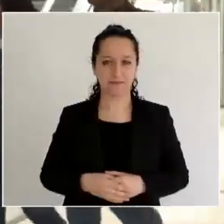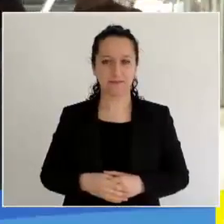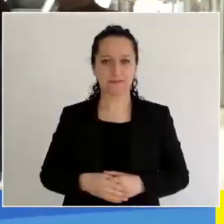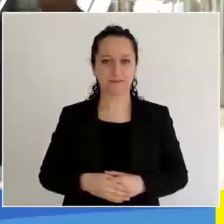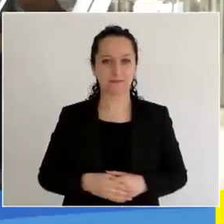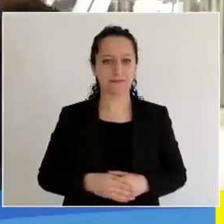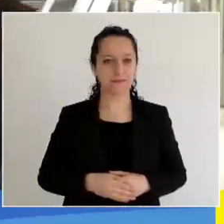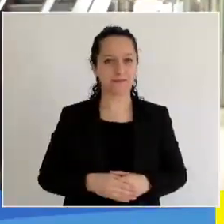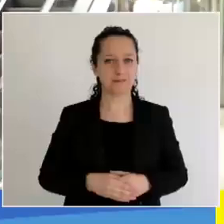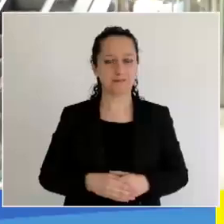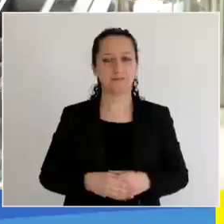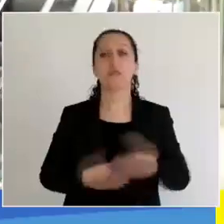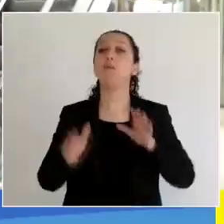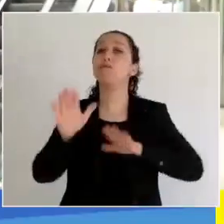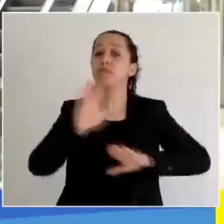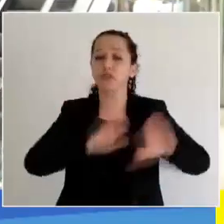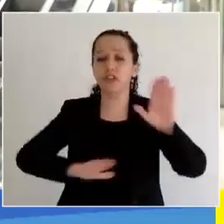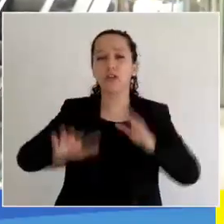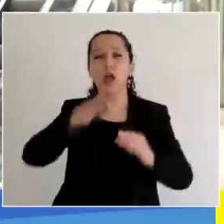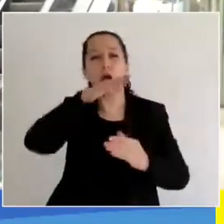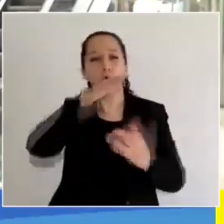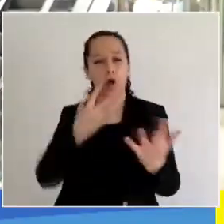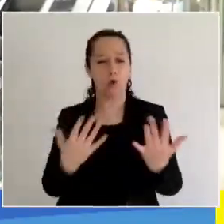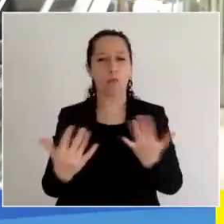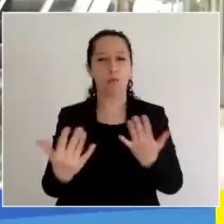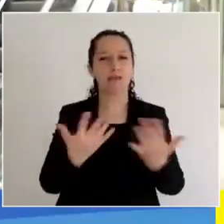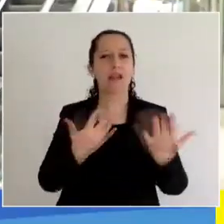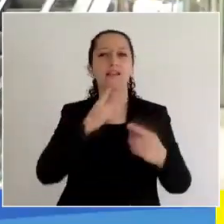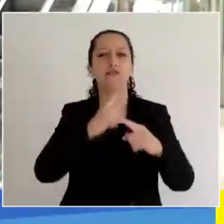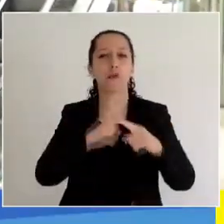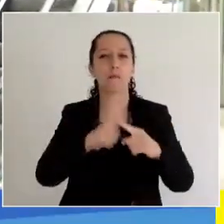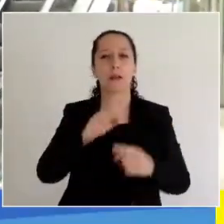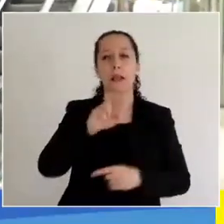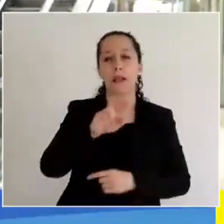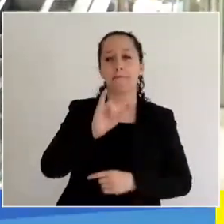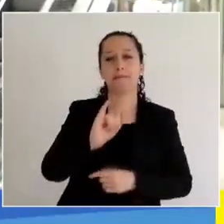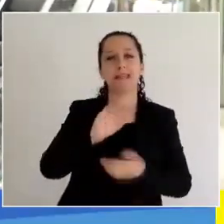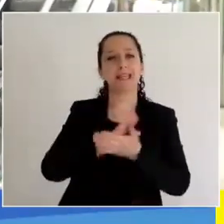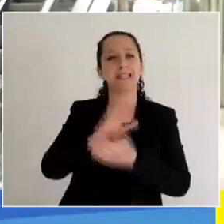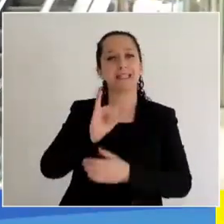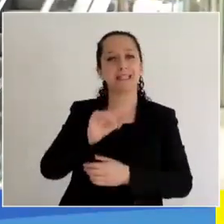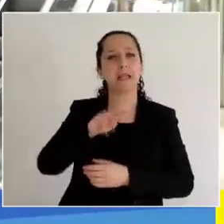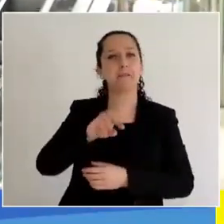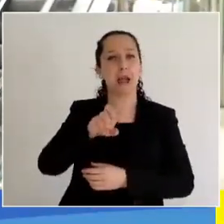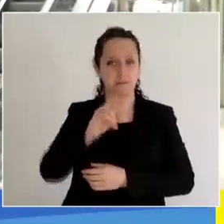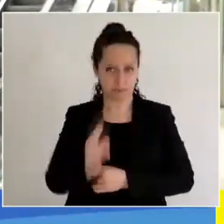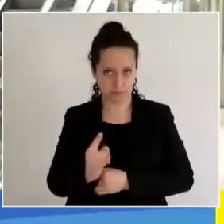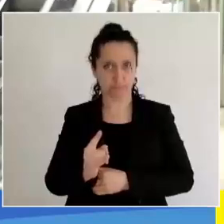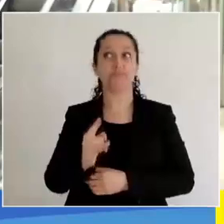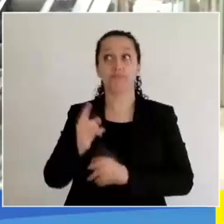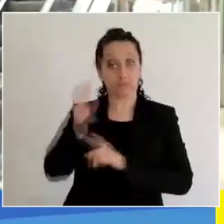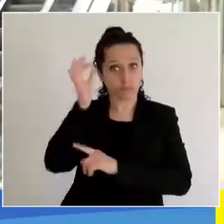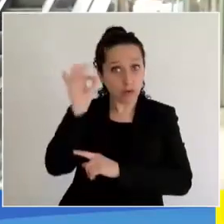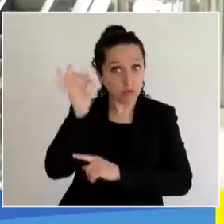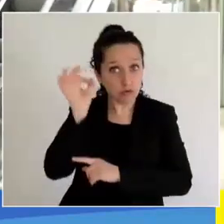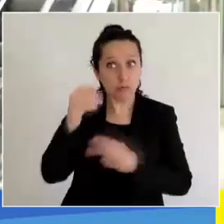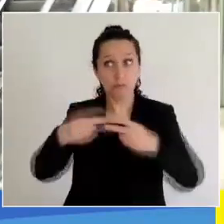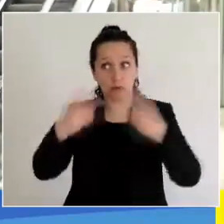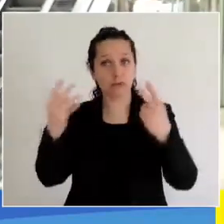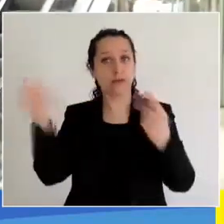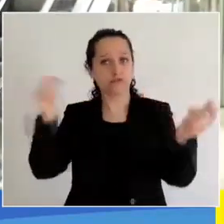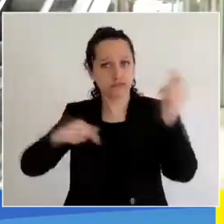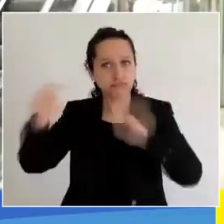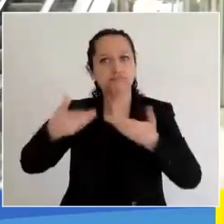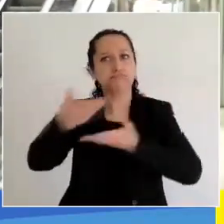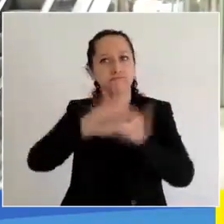Incorporar la protección del humedal Pichimapu en el plan regulador comunal es el objetivo de la primera audiencia pública que realizó la Municipalidad de